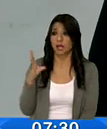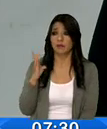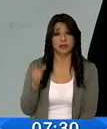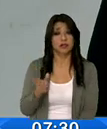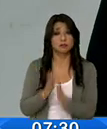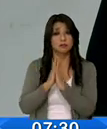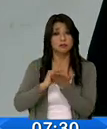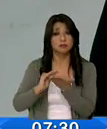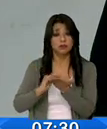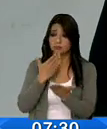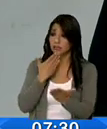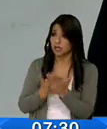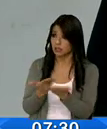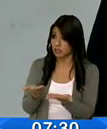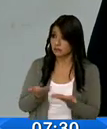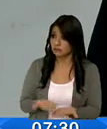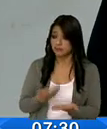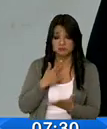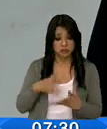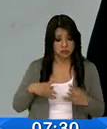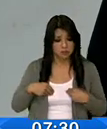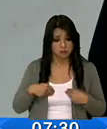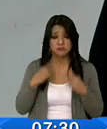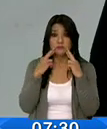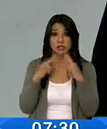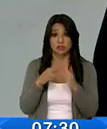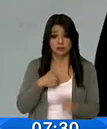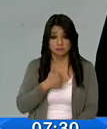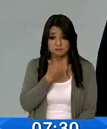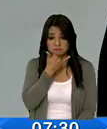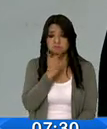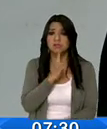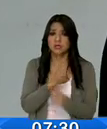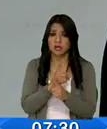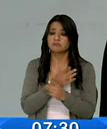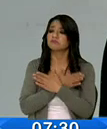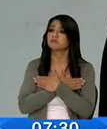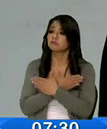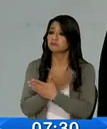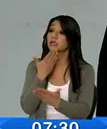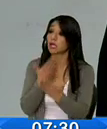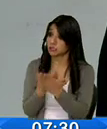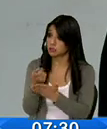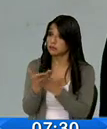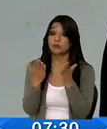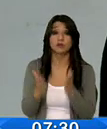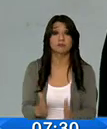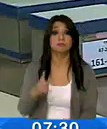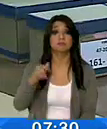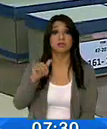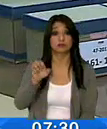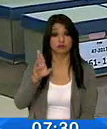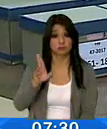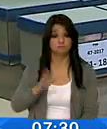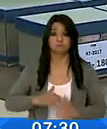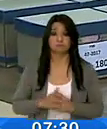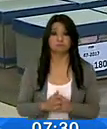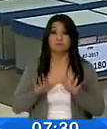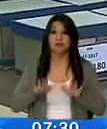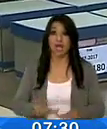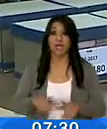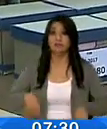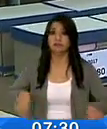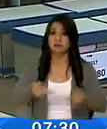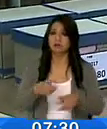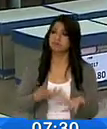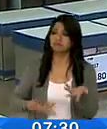pedir disculpas, también reconocer los errores y yo saludo la posición del economista Pastor. De esta forma, en medio de un